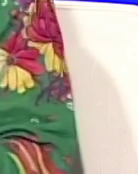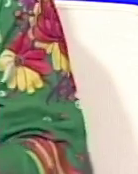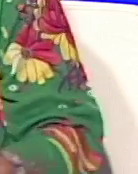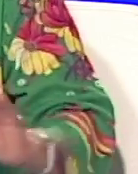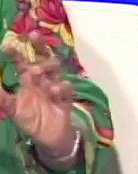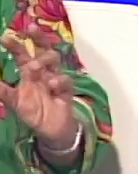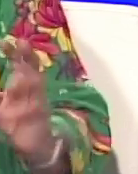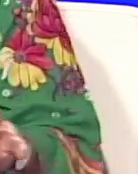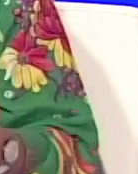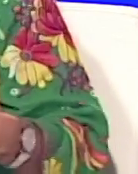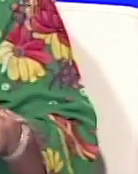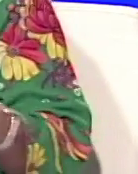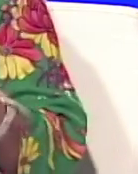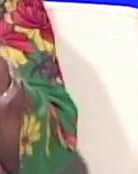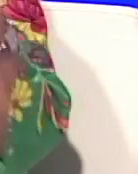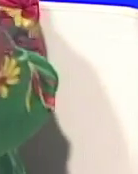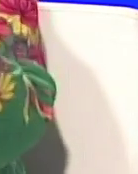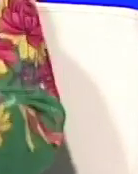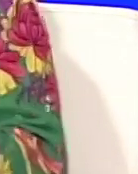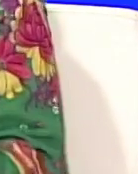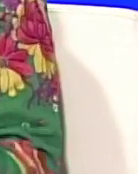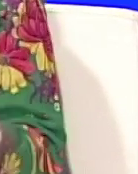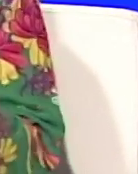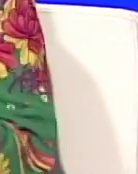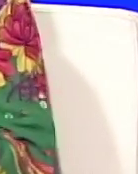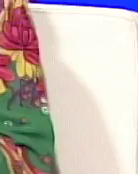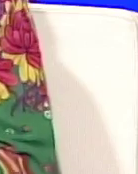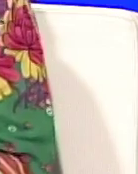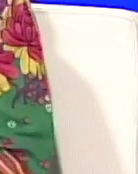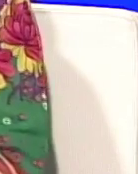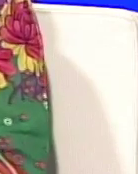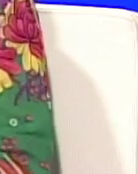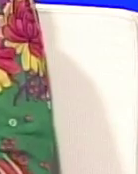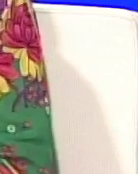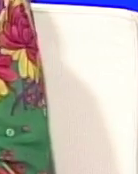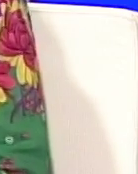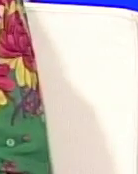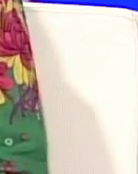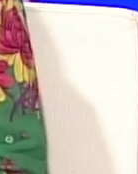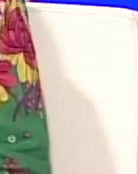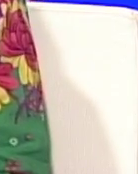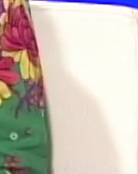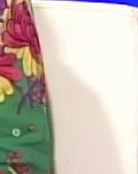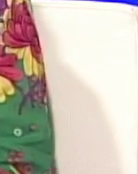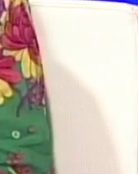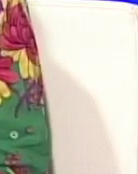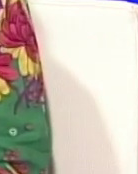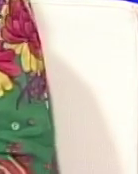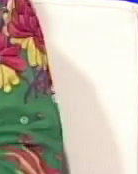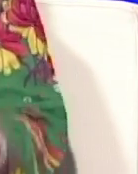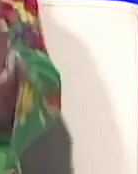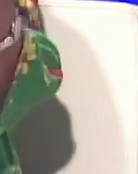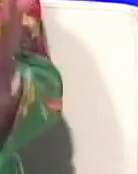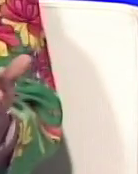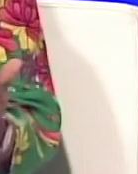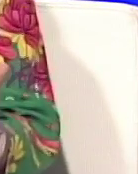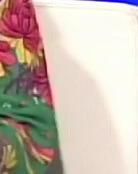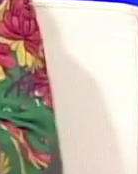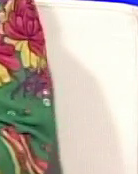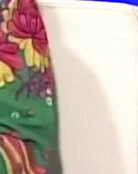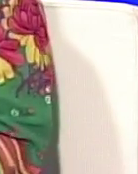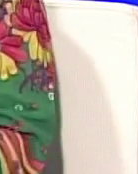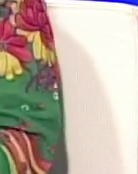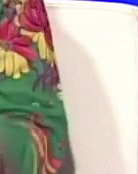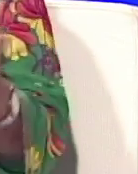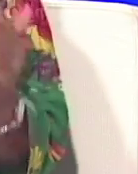evidencia una salida para justificar un retiro de la jornada electoral. Que lo vea el